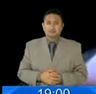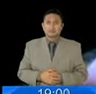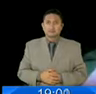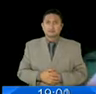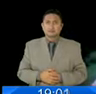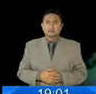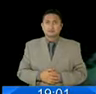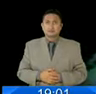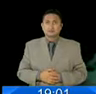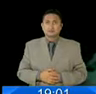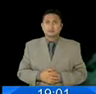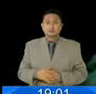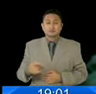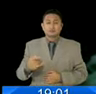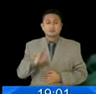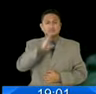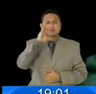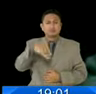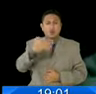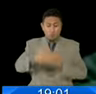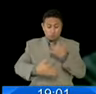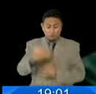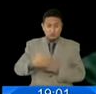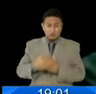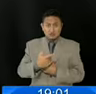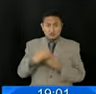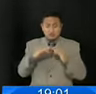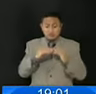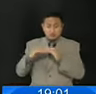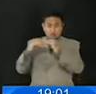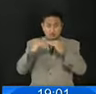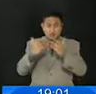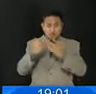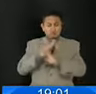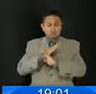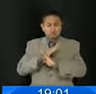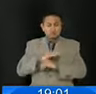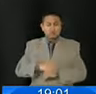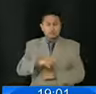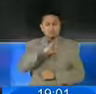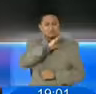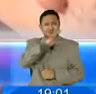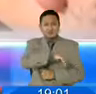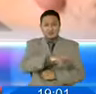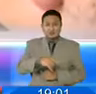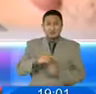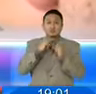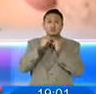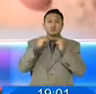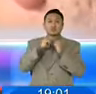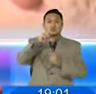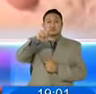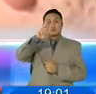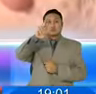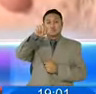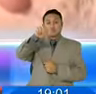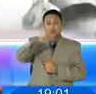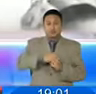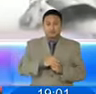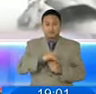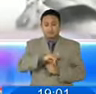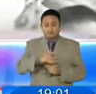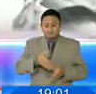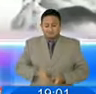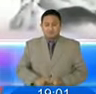escuchemos defensor de la justicia y equidad así se lo conoce a monseñor Luis Alberto Luna Tovar quien